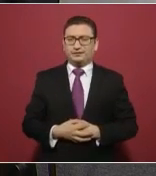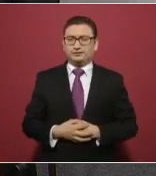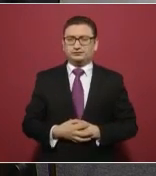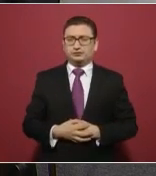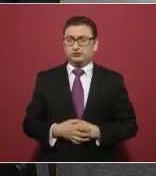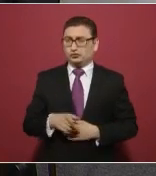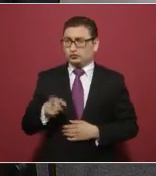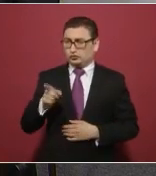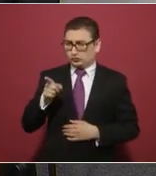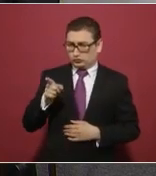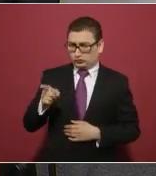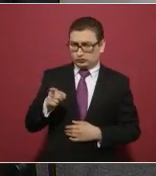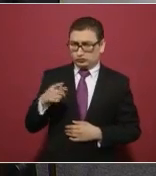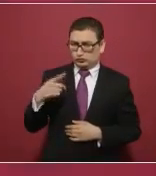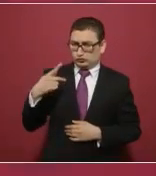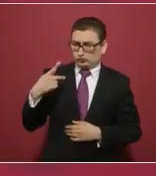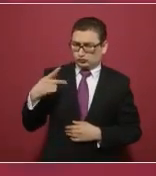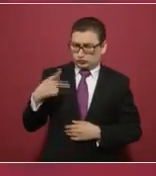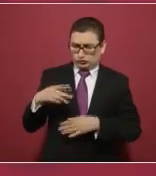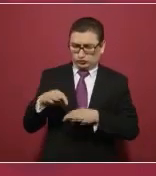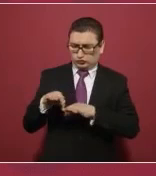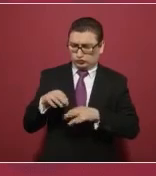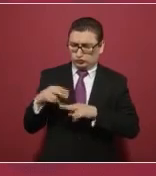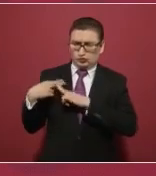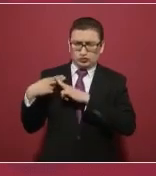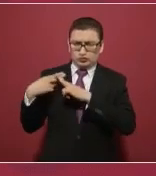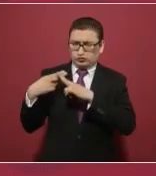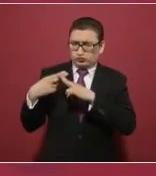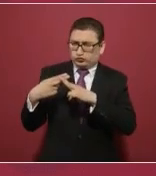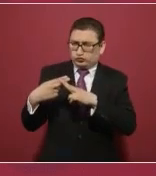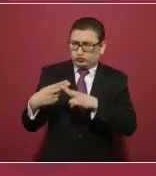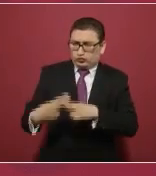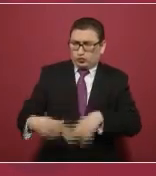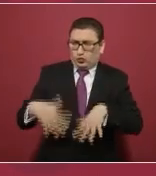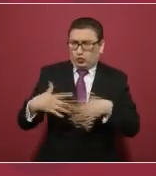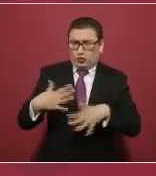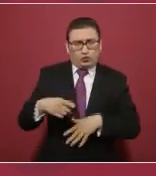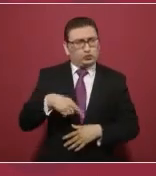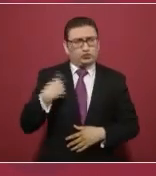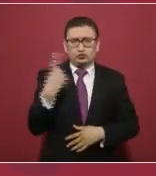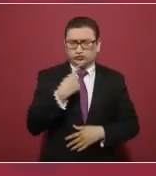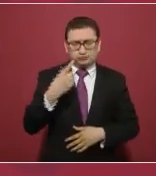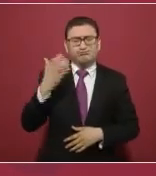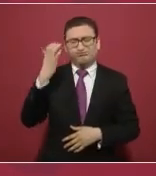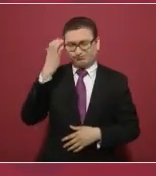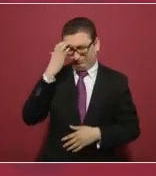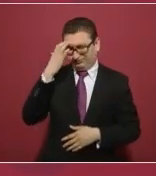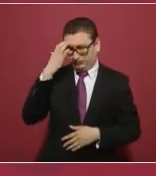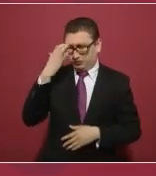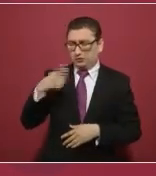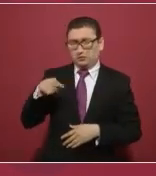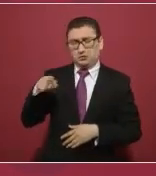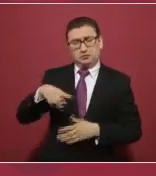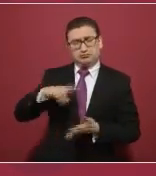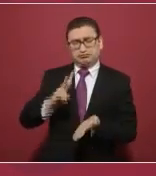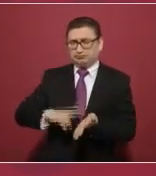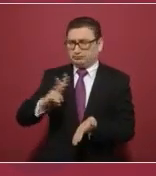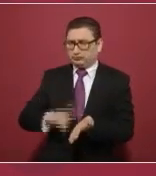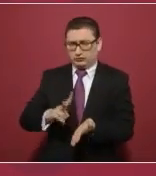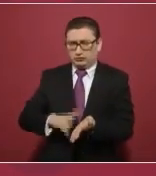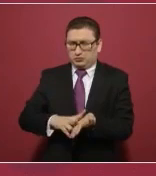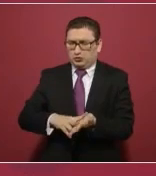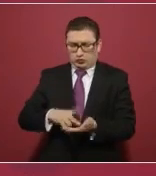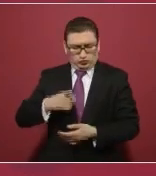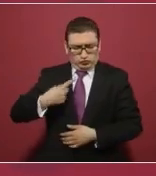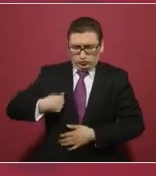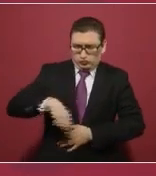su trayectoria personal son ampliamente conocidas y valoradas entre quienes participamos